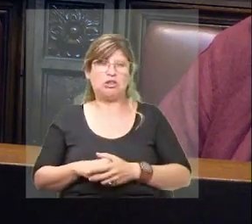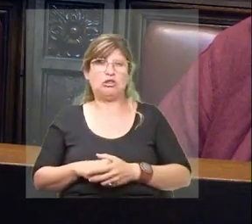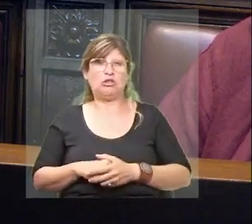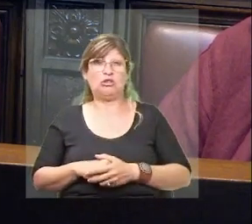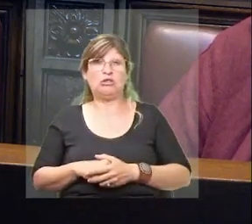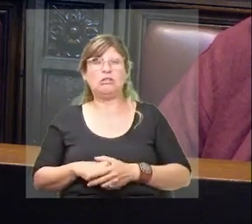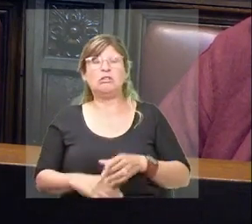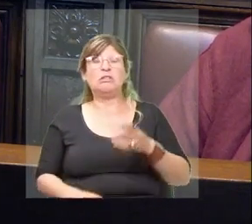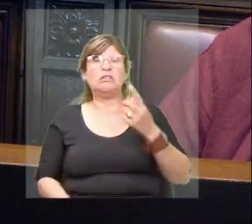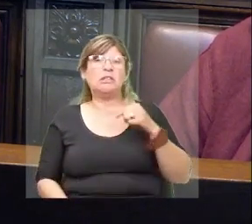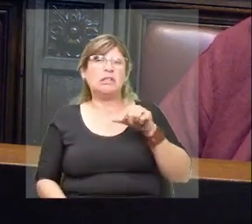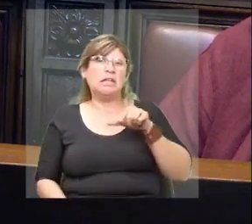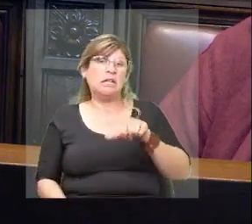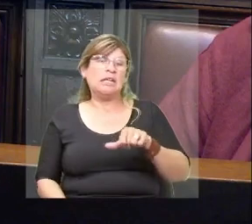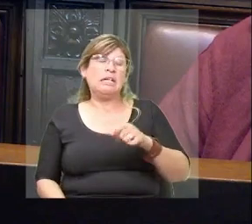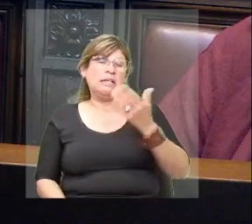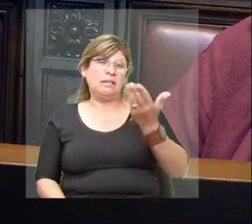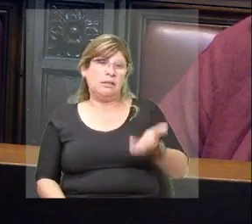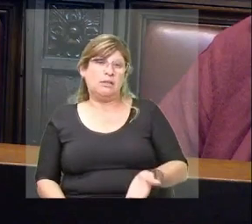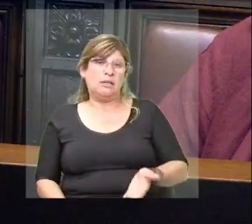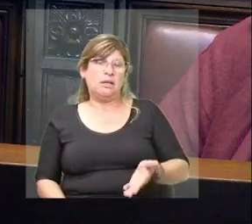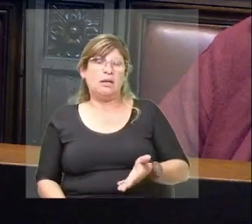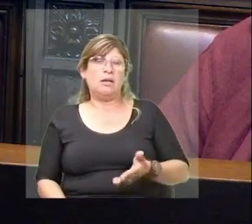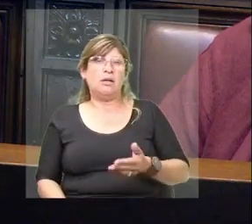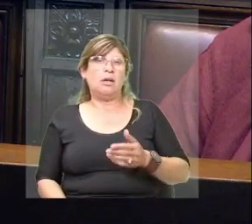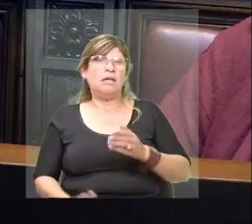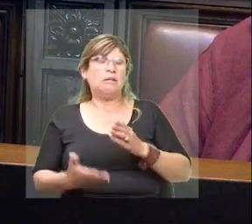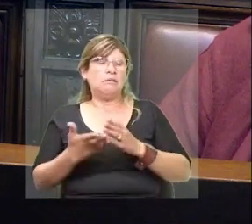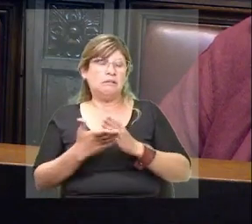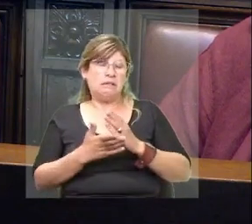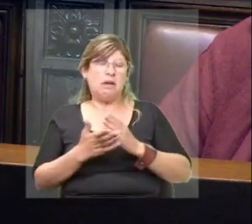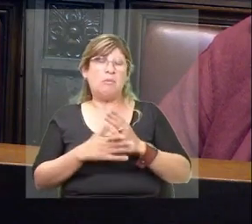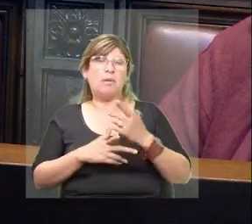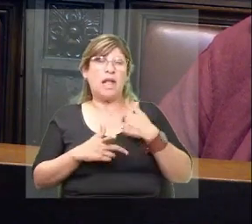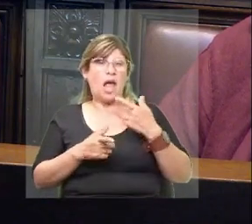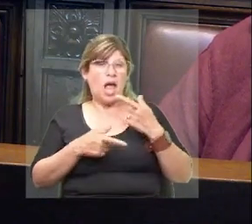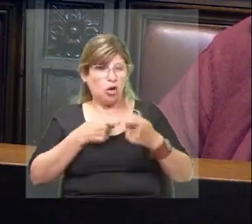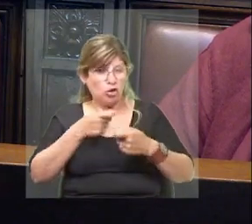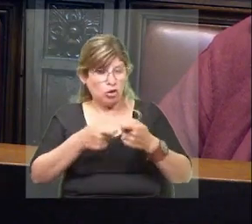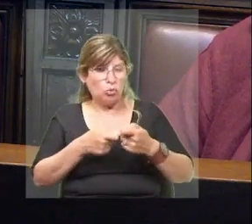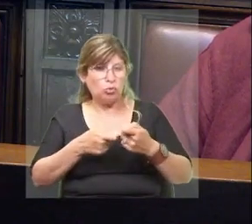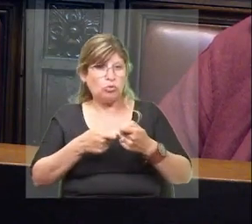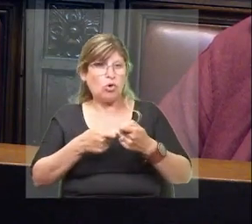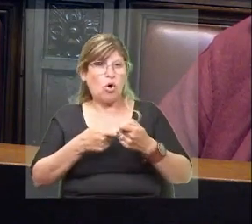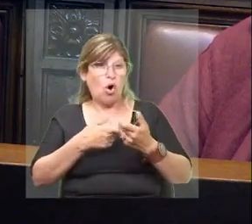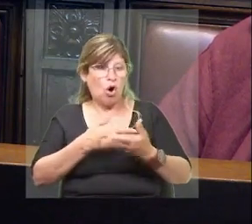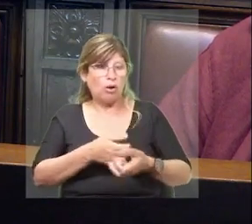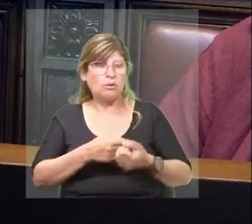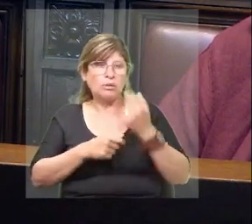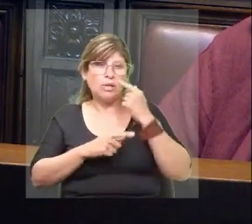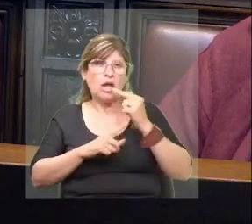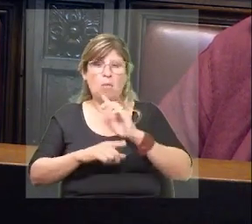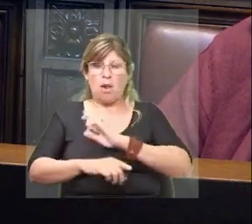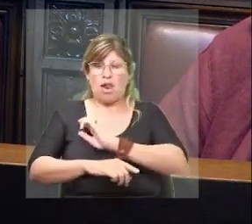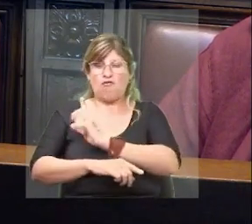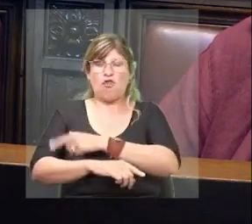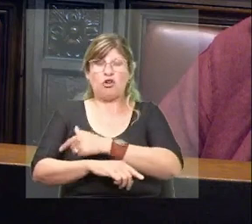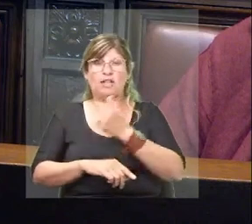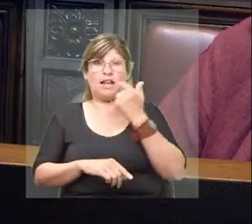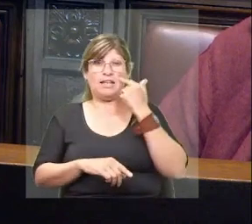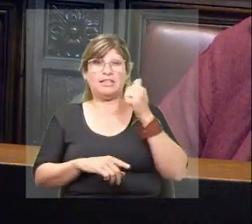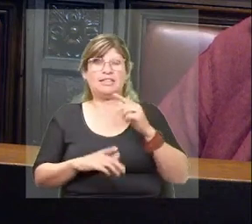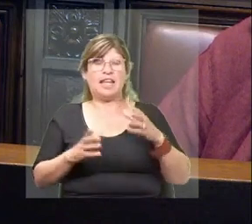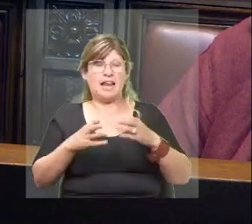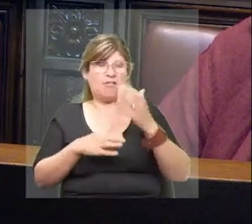Sin lugar a dudas, Danilo no solo contribuyó a consolidar y fortalecer